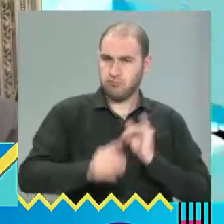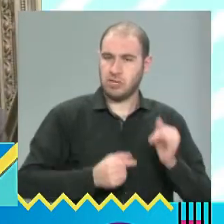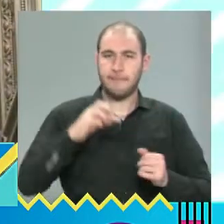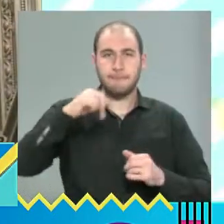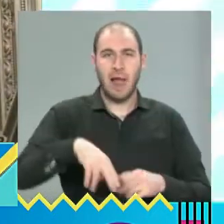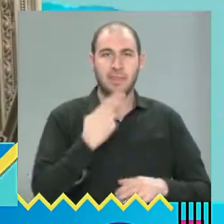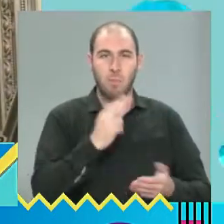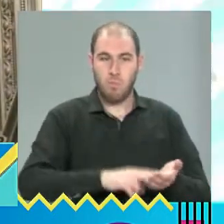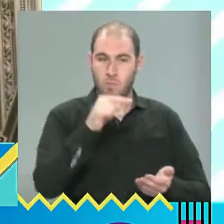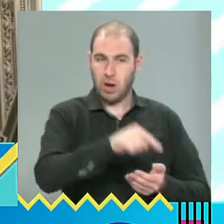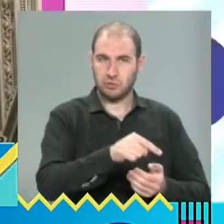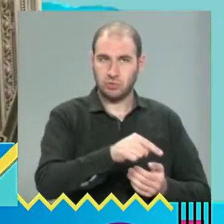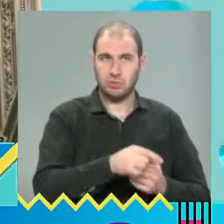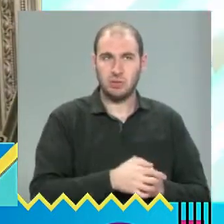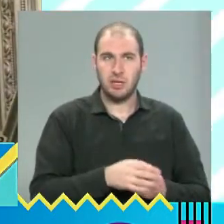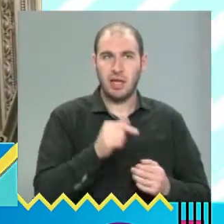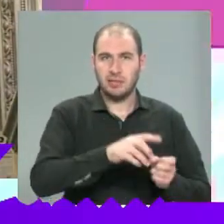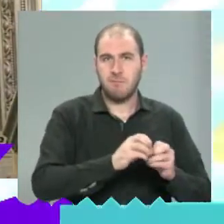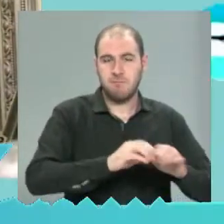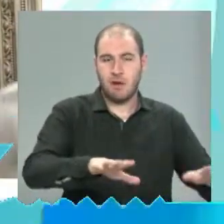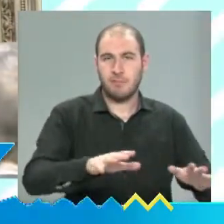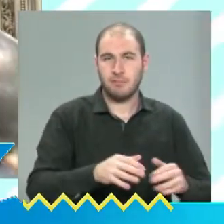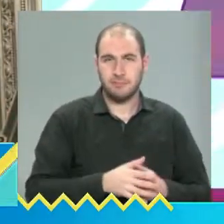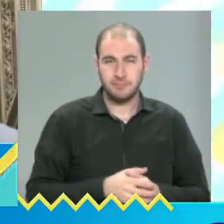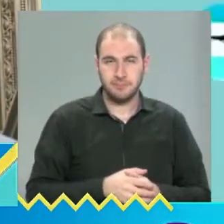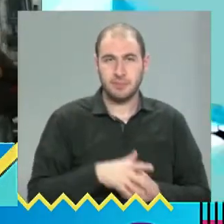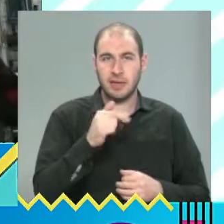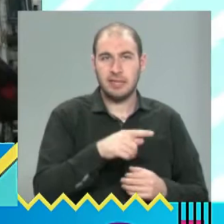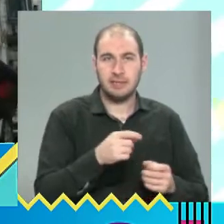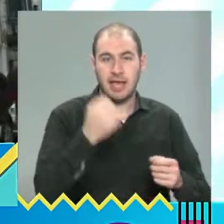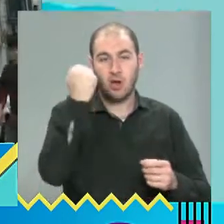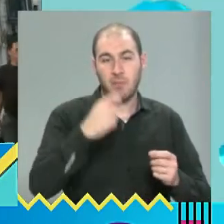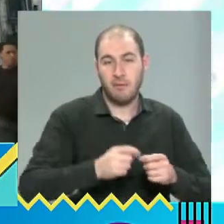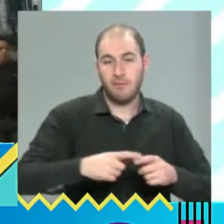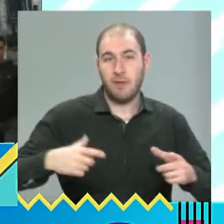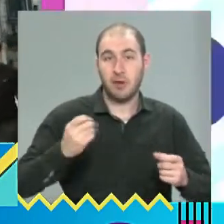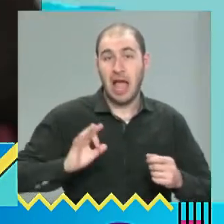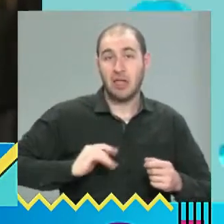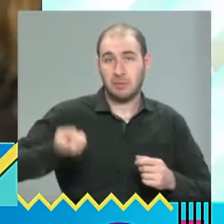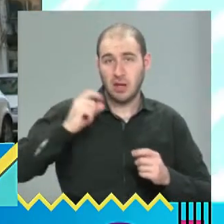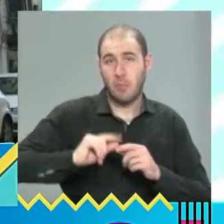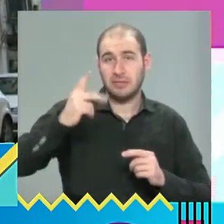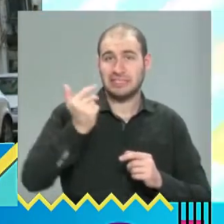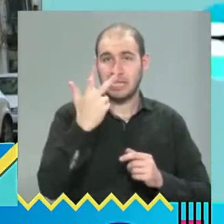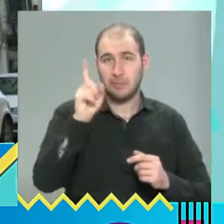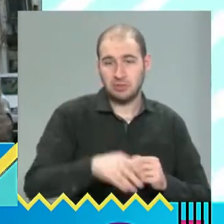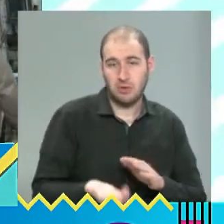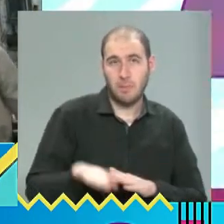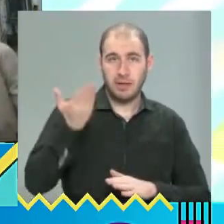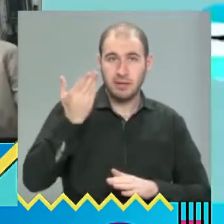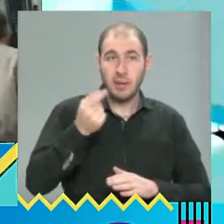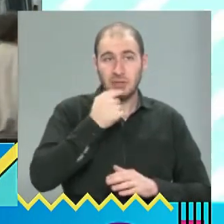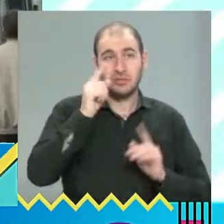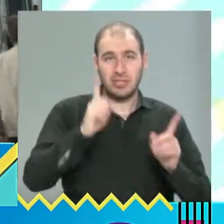fiscal es lo que está haciendo, la política fiscal expansiva de alguna manera, está haciendo crecer la economía. Pues el año pasado crecimos 3 puntos.